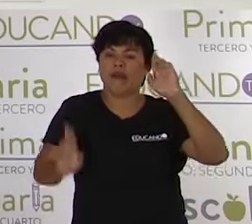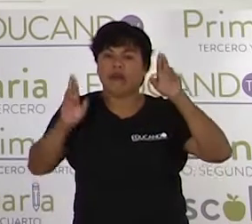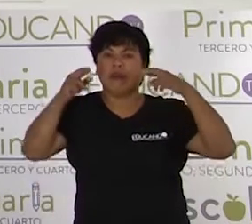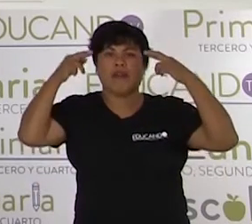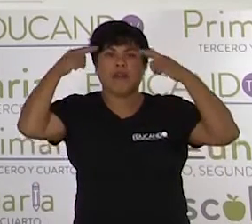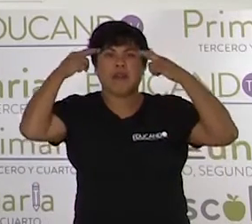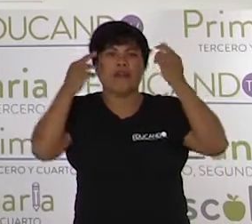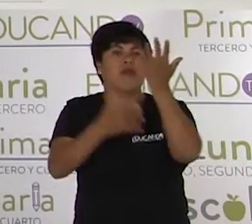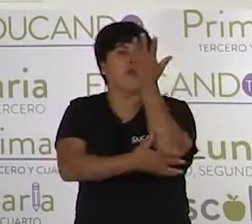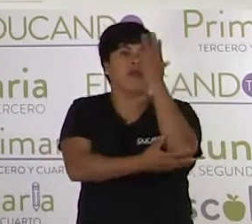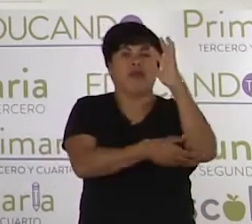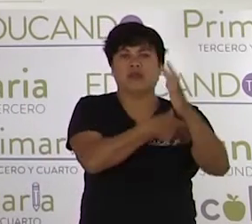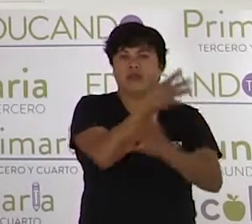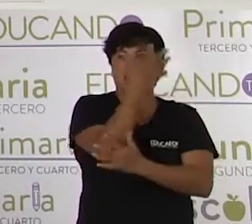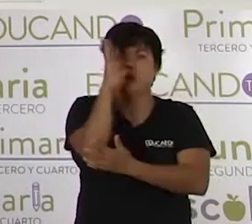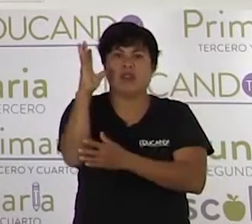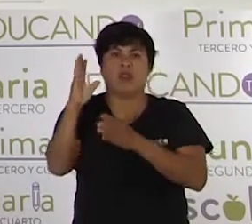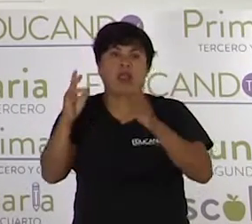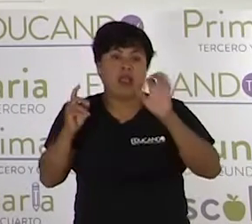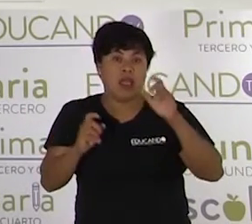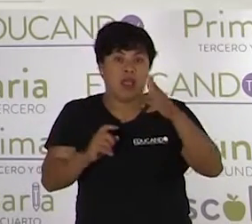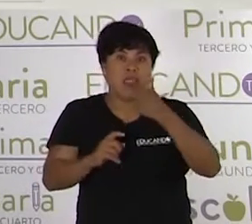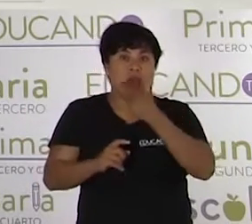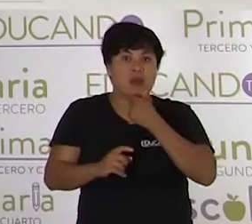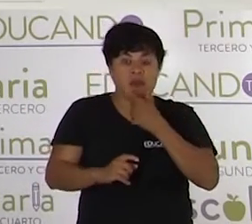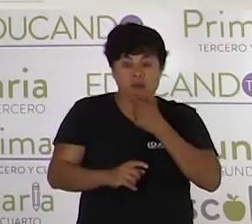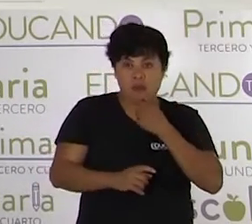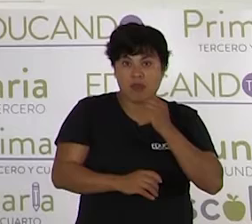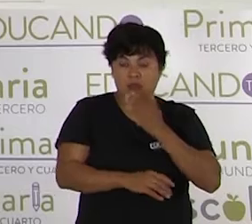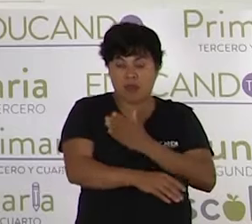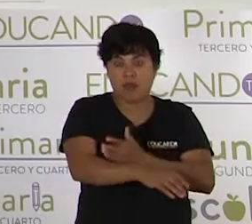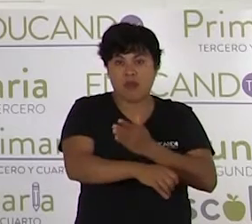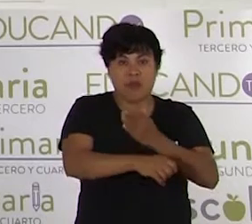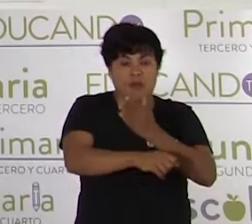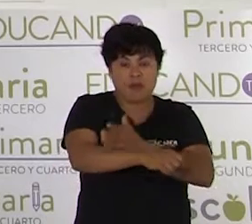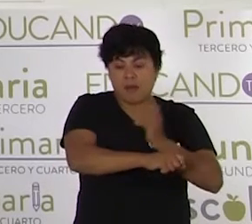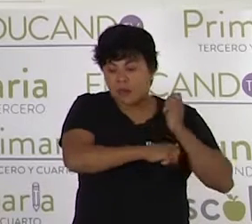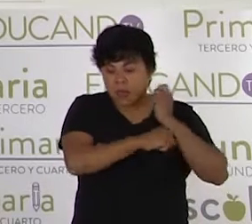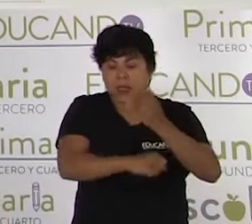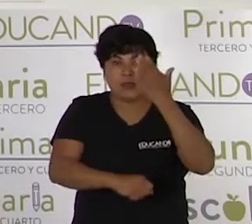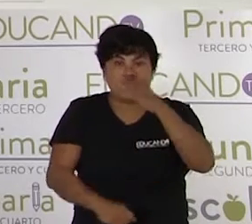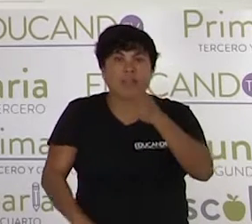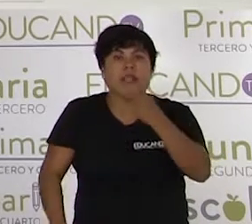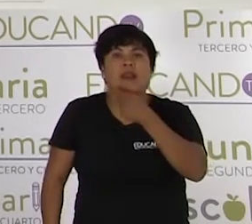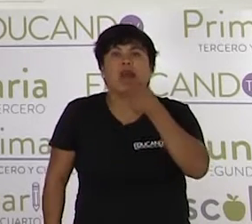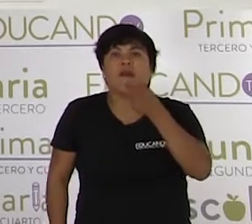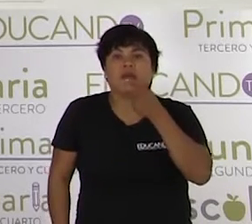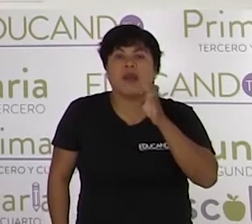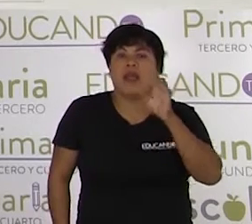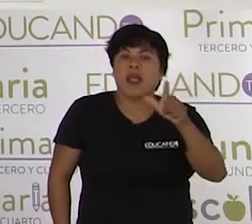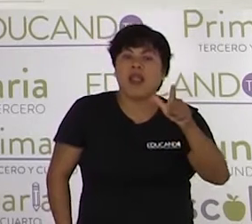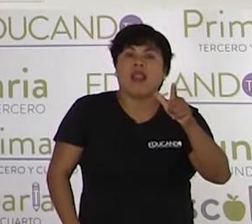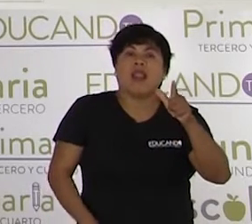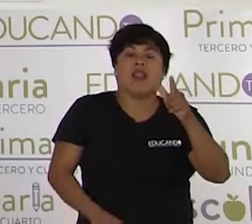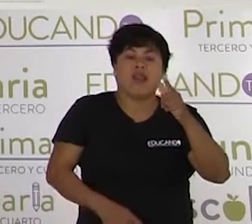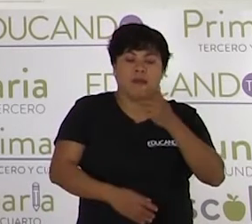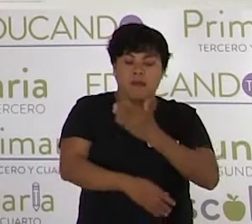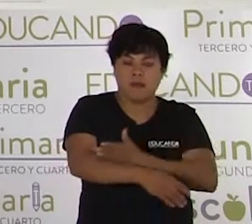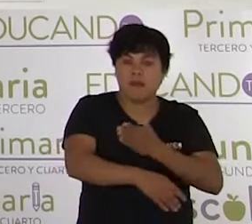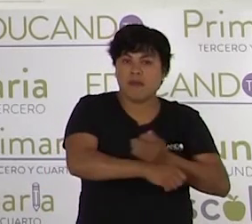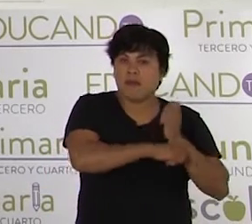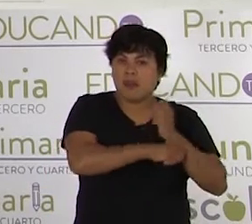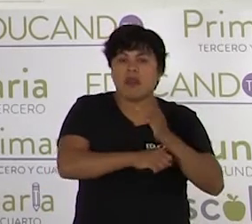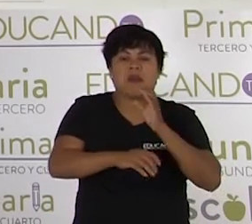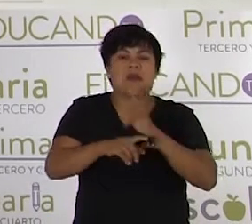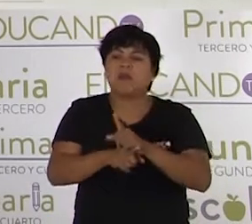de la selva. El leñador sabía de lo que hablaba. El leñador se alejó cantando